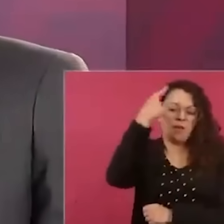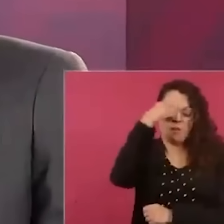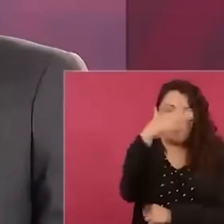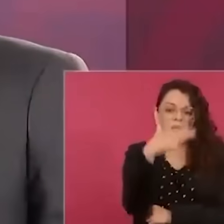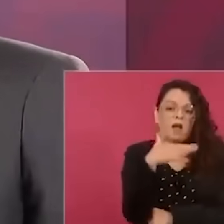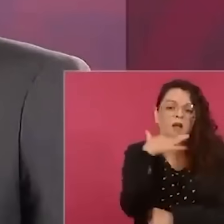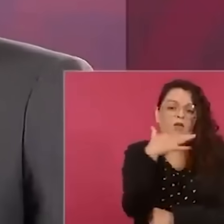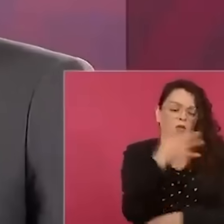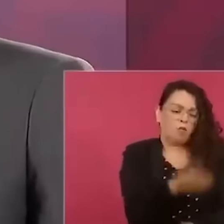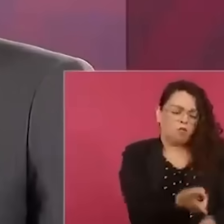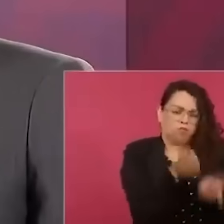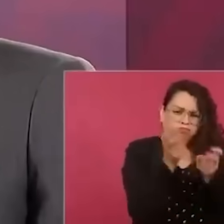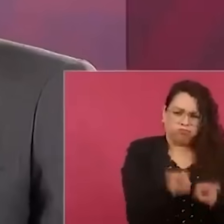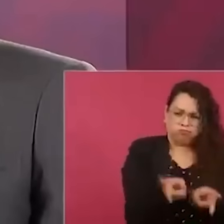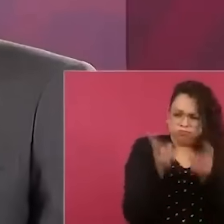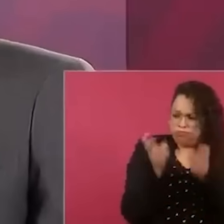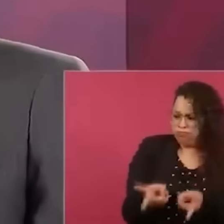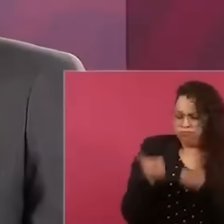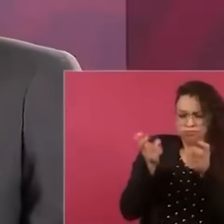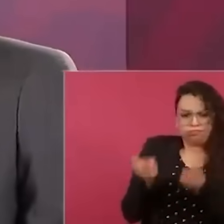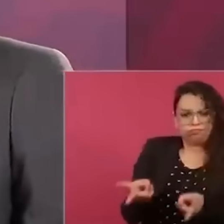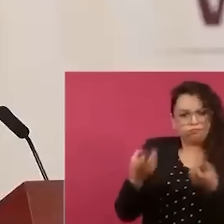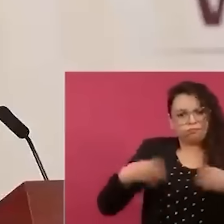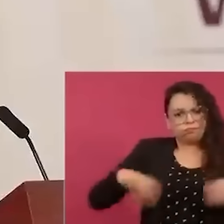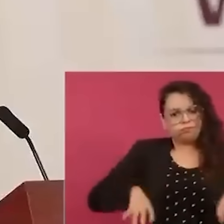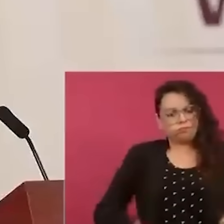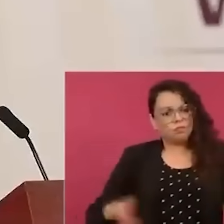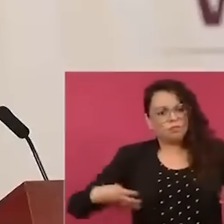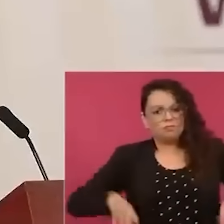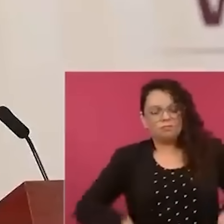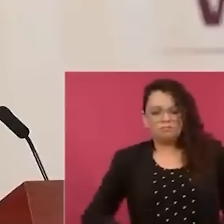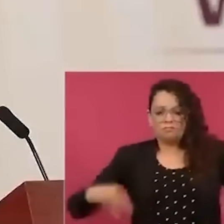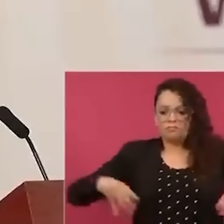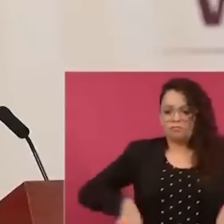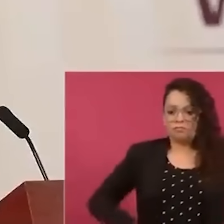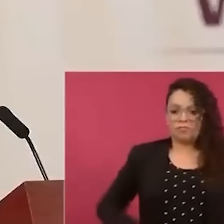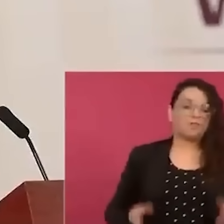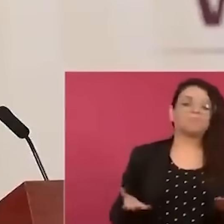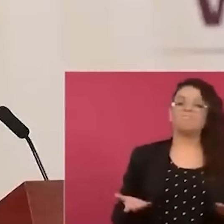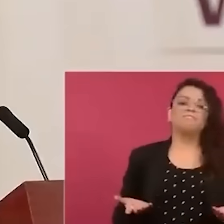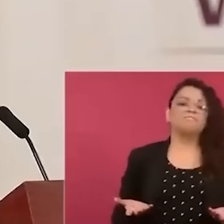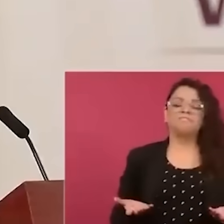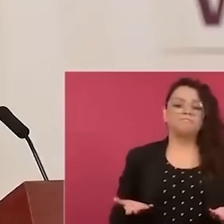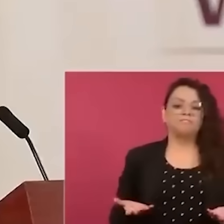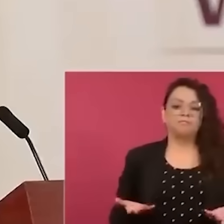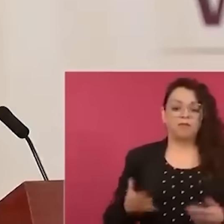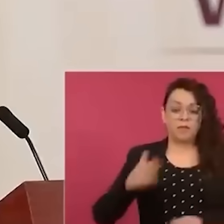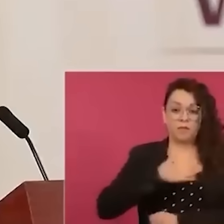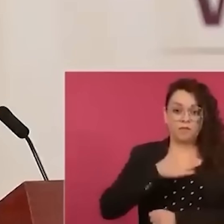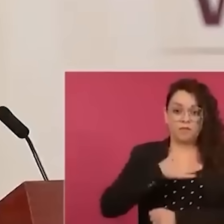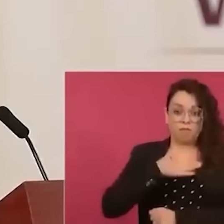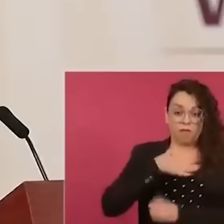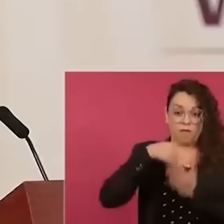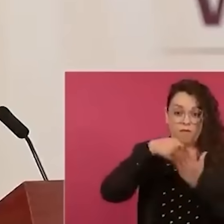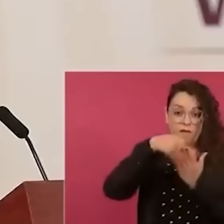Entonces, eso lo voy a defender, o sea, mis principios, mis ideales,